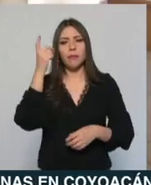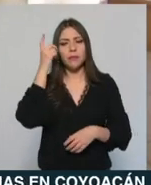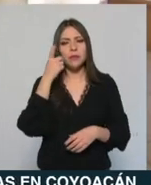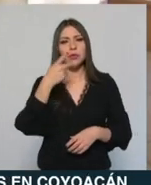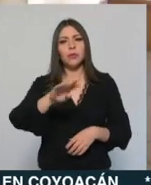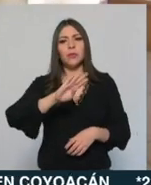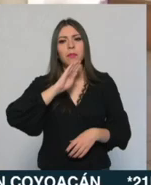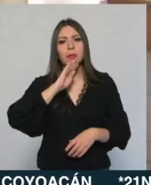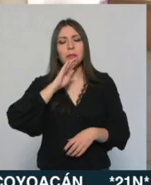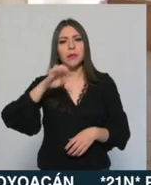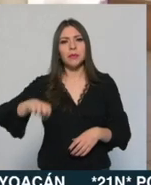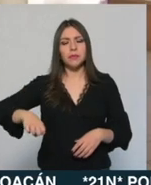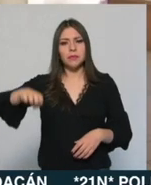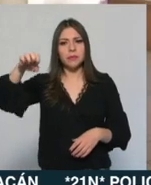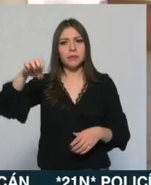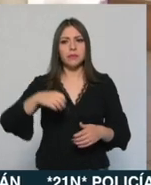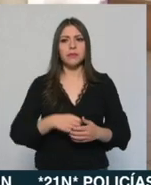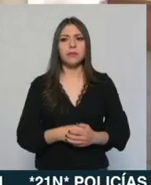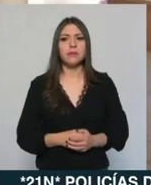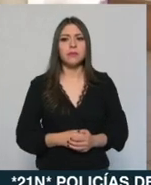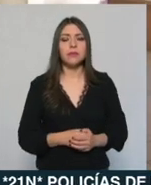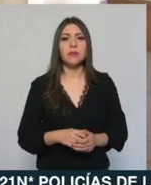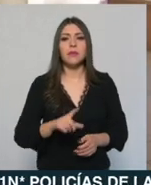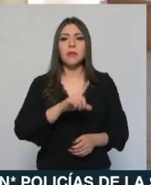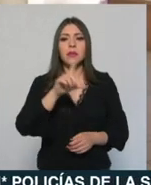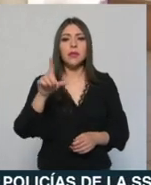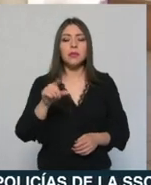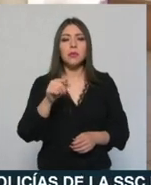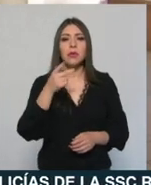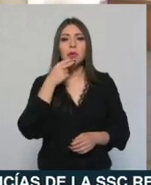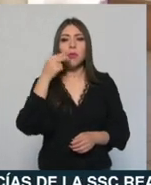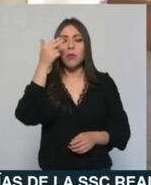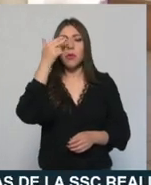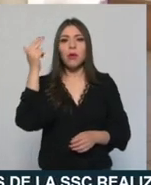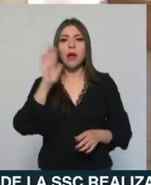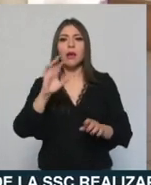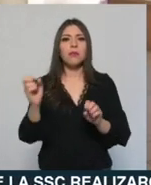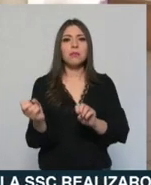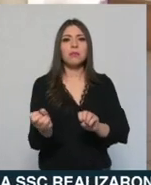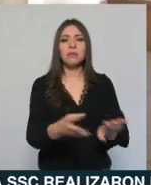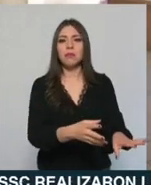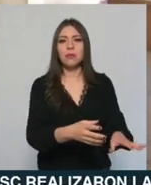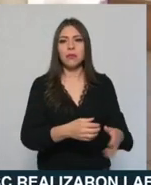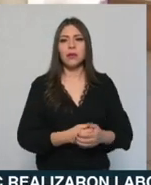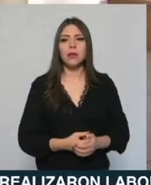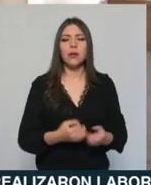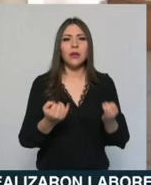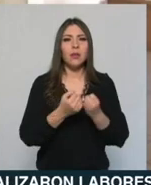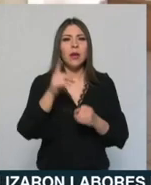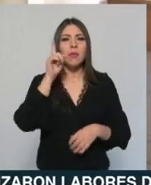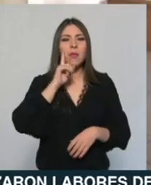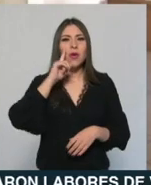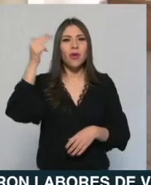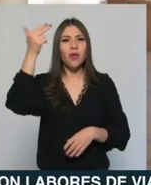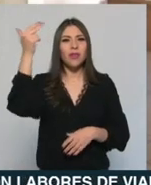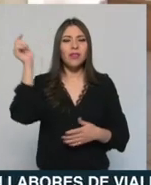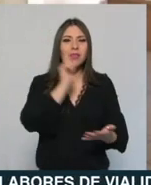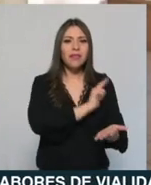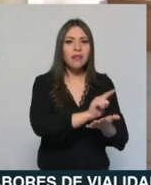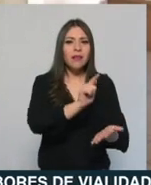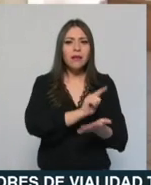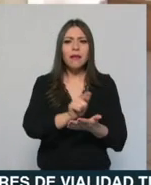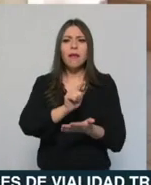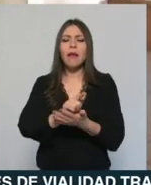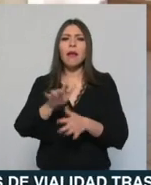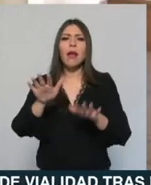mamá, y pues la deja ahí. Incluso las mismas camaristas a veces le apoyaban